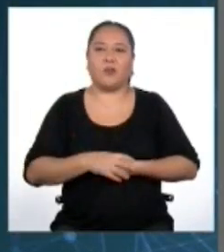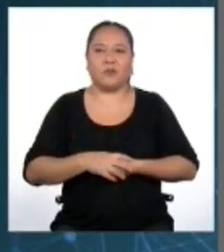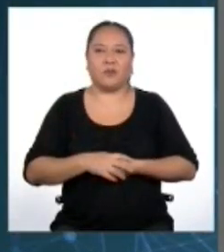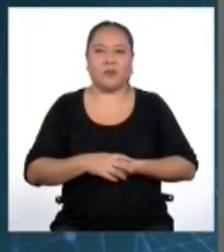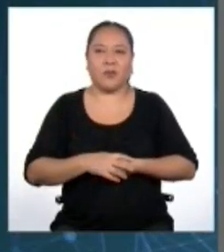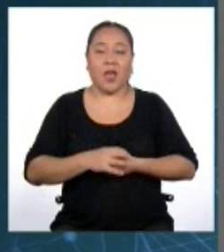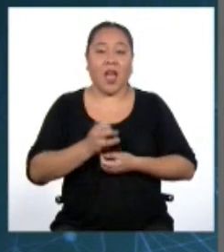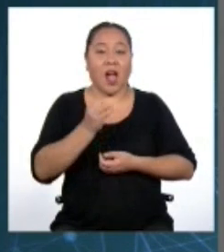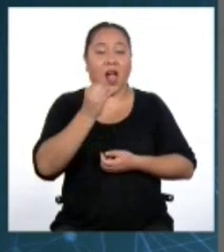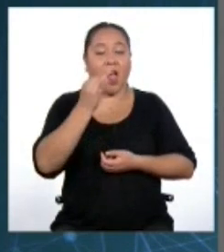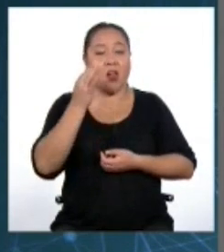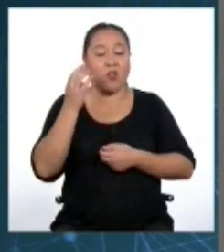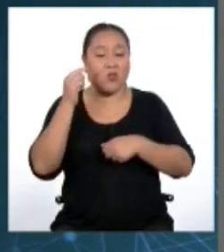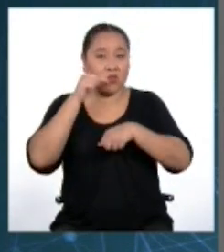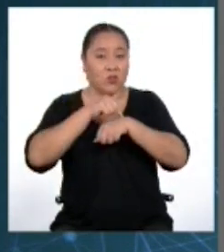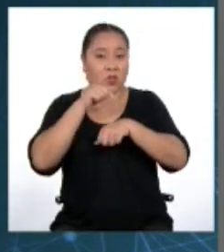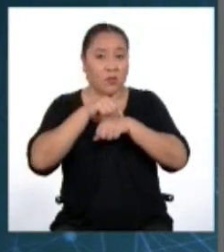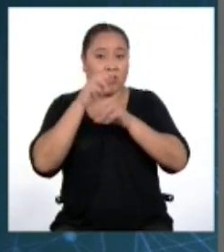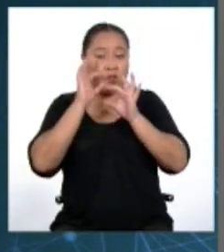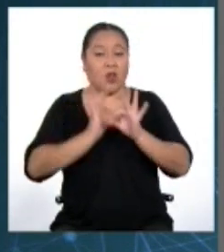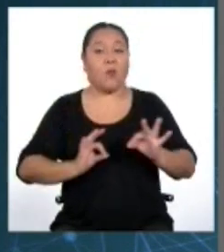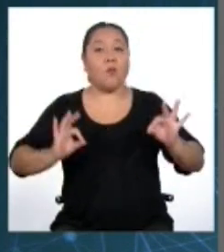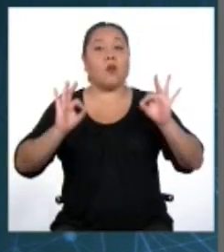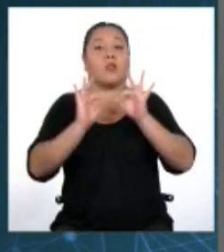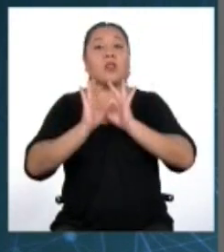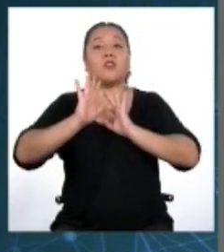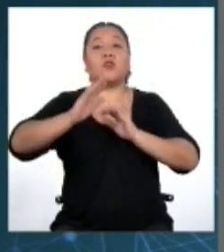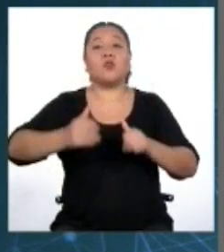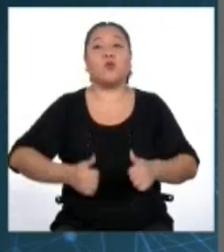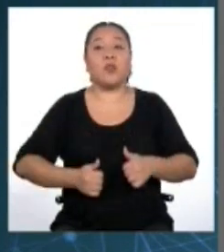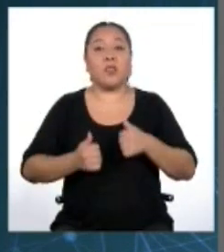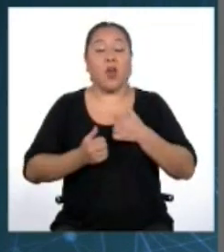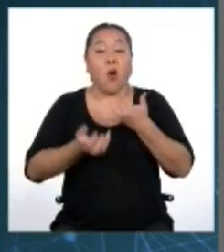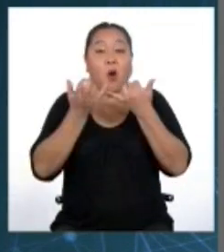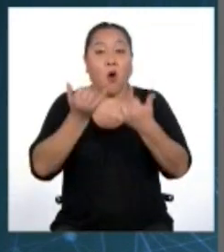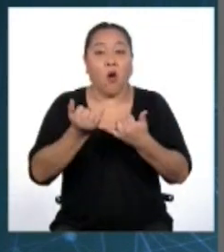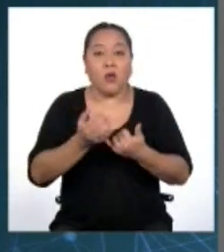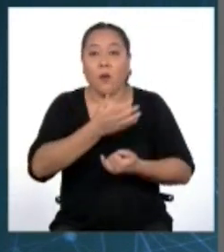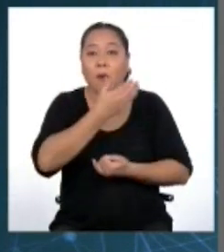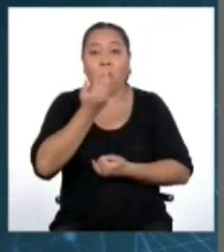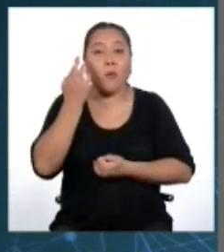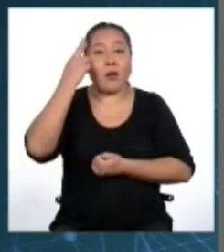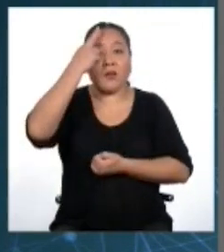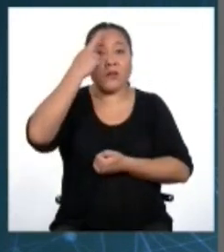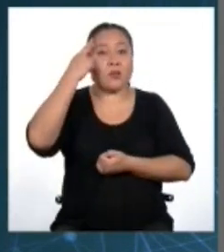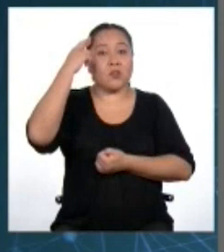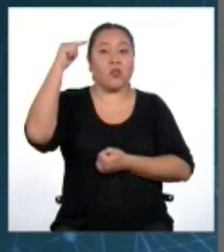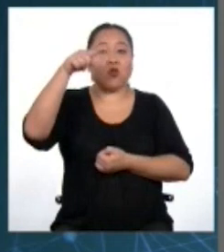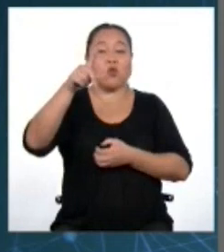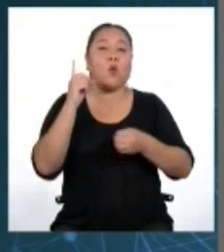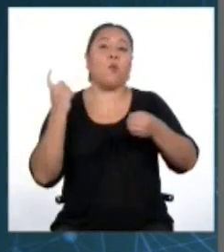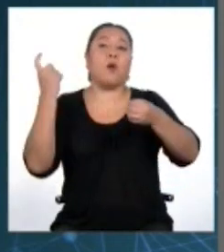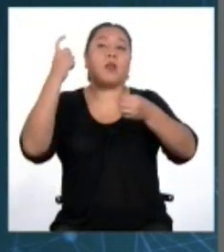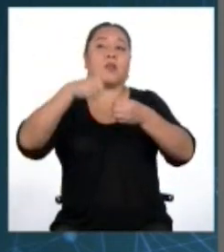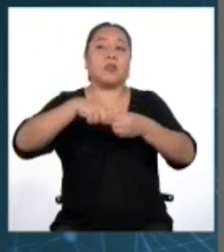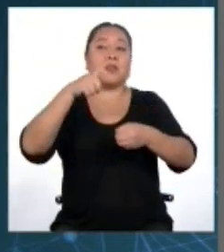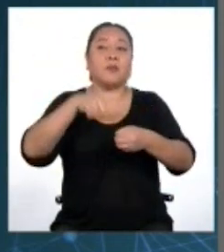Existen momentos clave en la vida y hoy es un buen día para reflexionar sobre tu participación